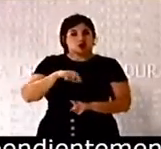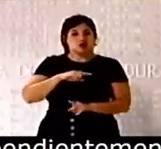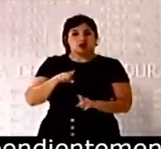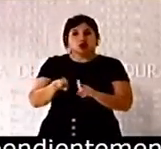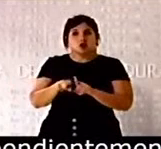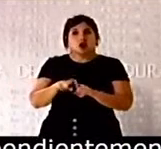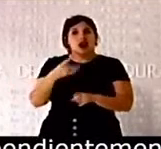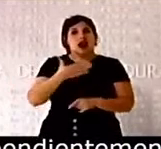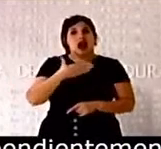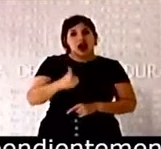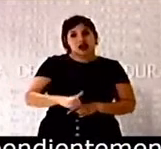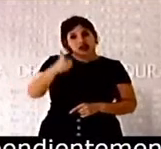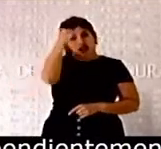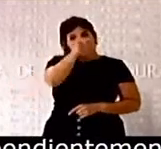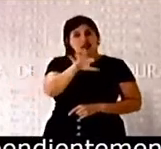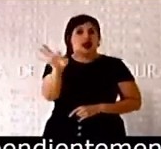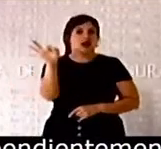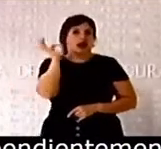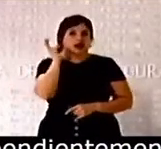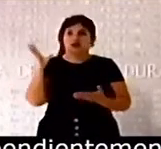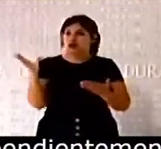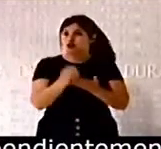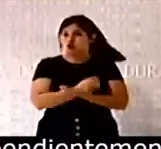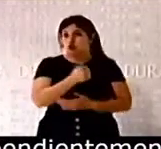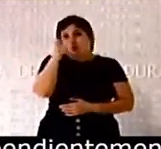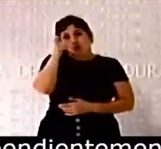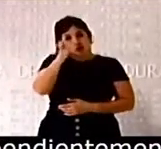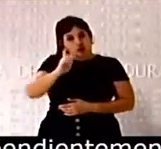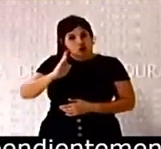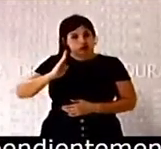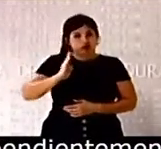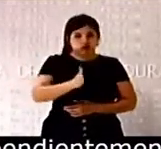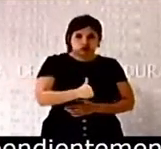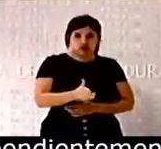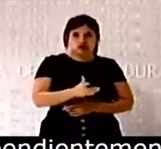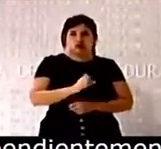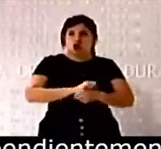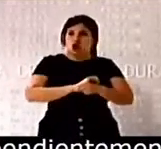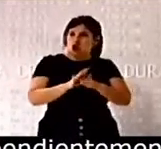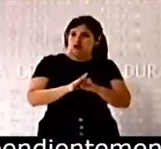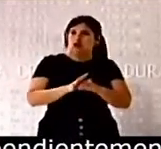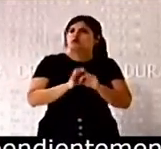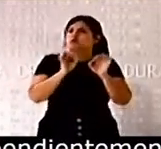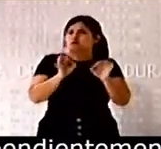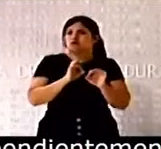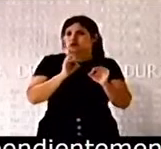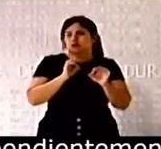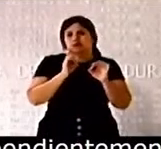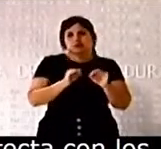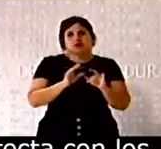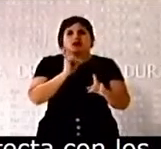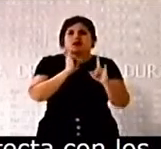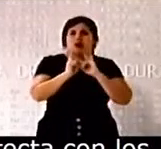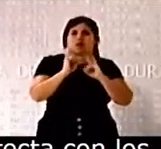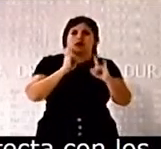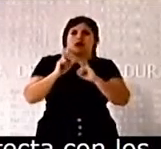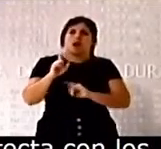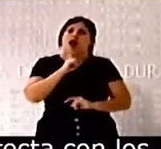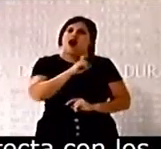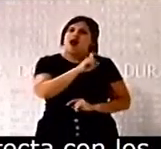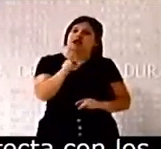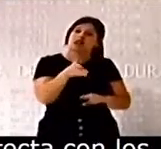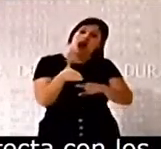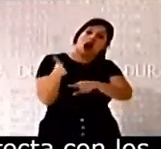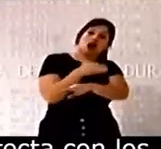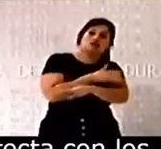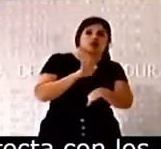los alcaldes y alcaldesas de las poblaciones que suelen estar afectadas y se les suele llamar con antelación suficiente para que lo puedan